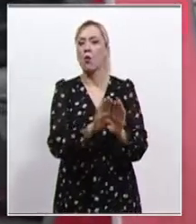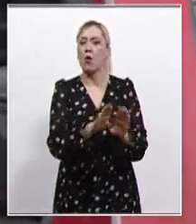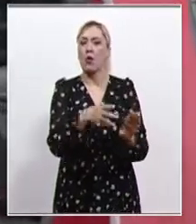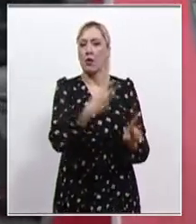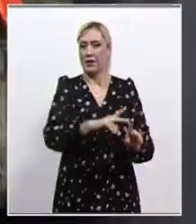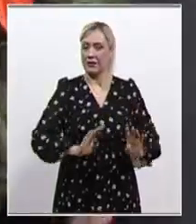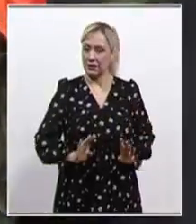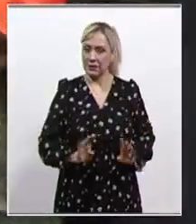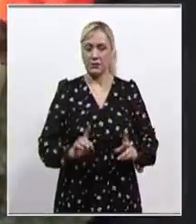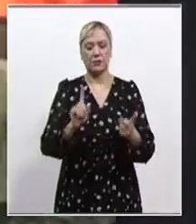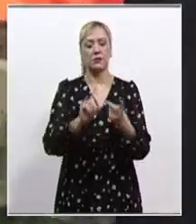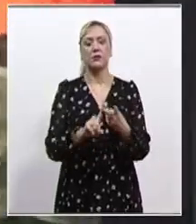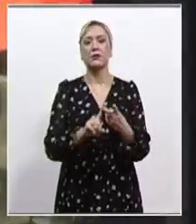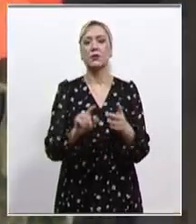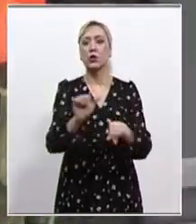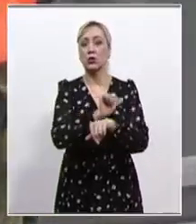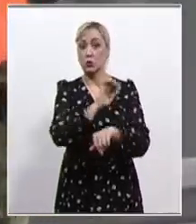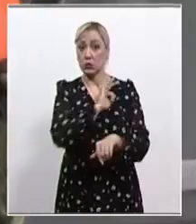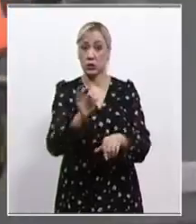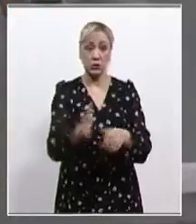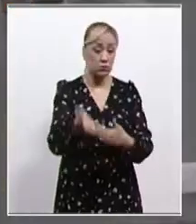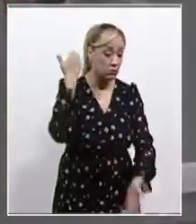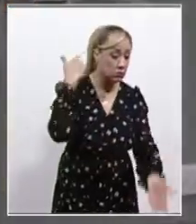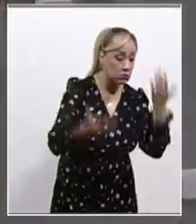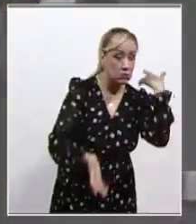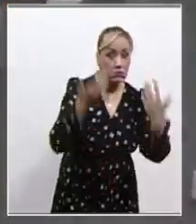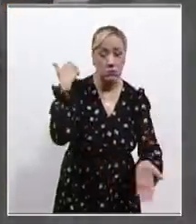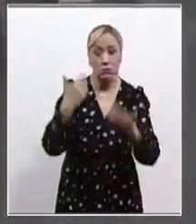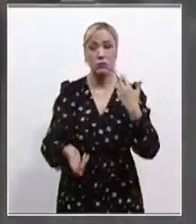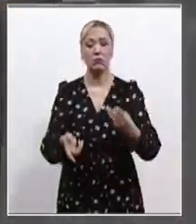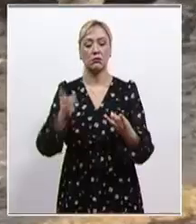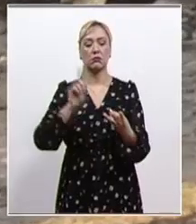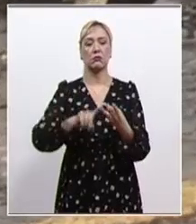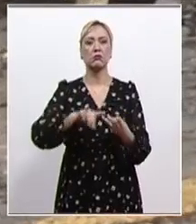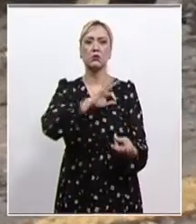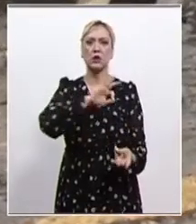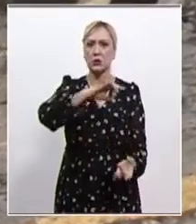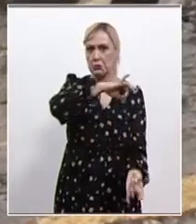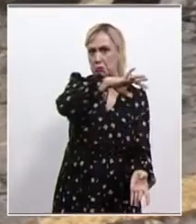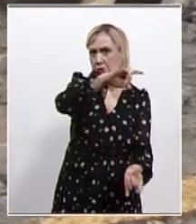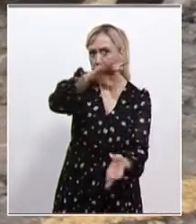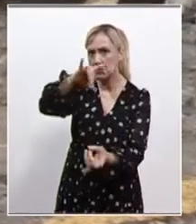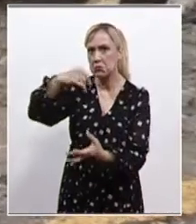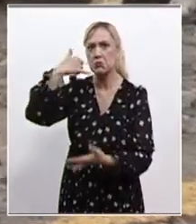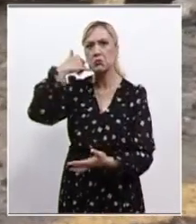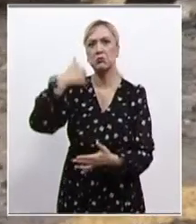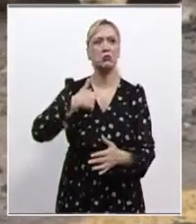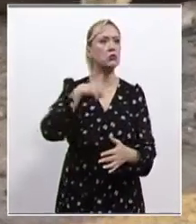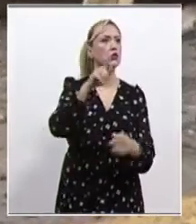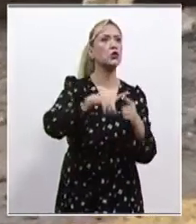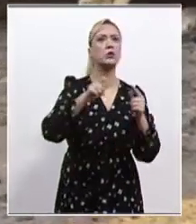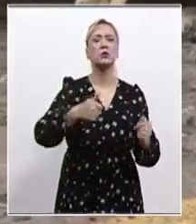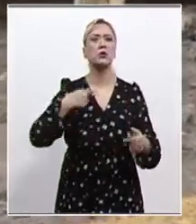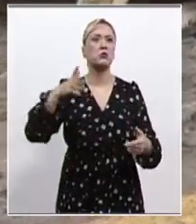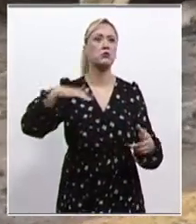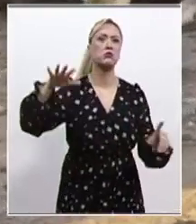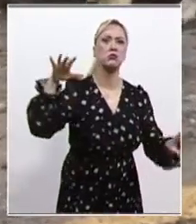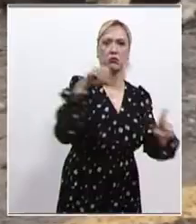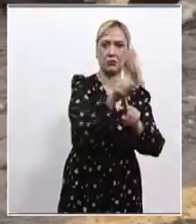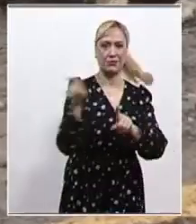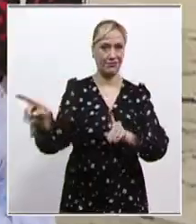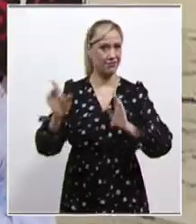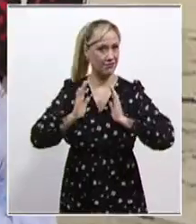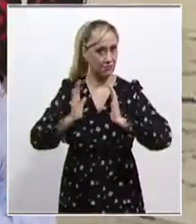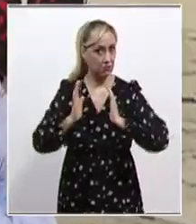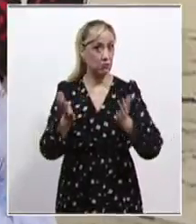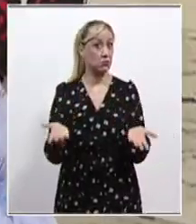Público Militar solicitar la geolocalización de personas sin control de la autoridad judicial. También invalidó las disposiciones que